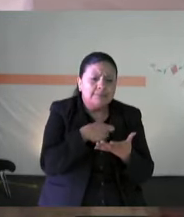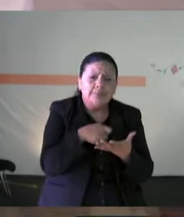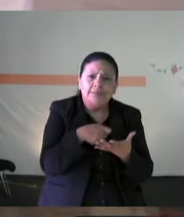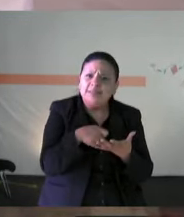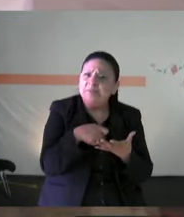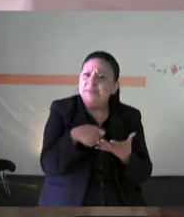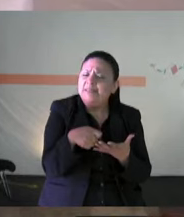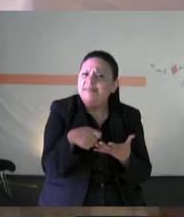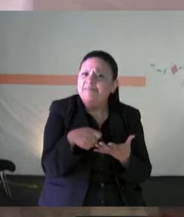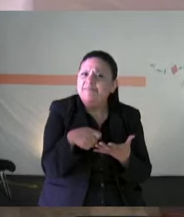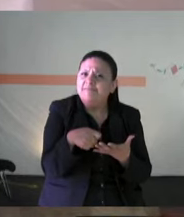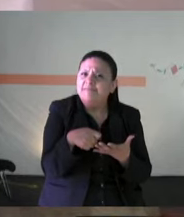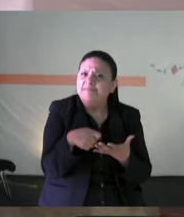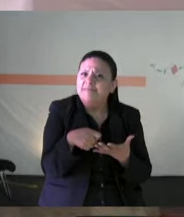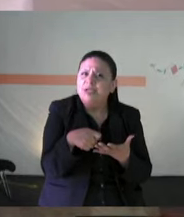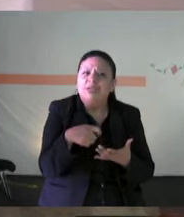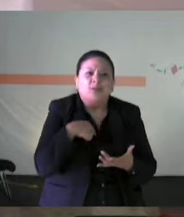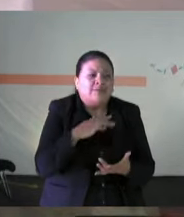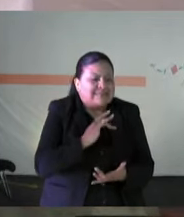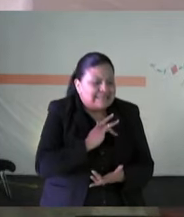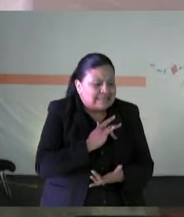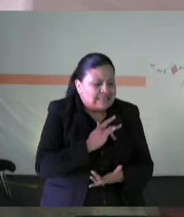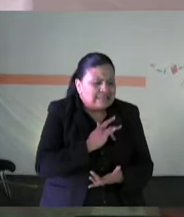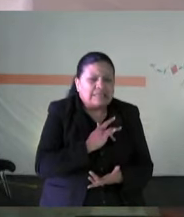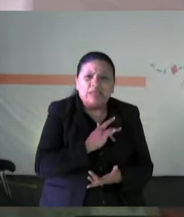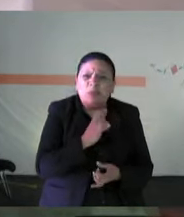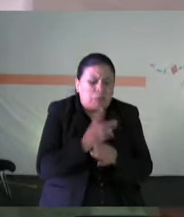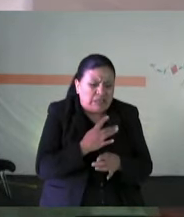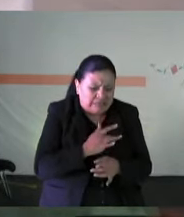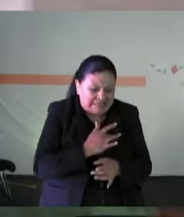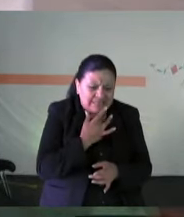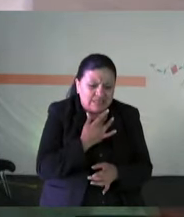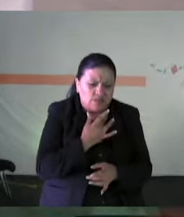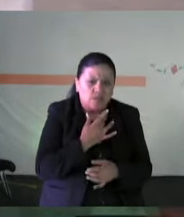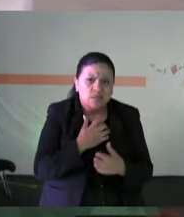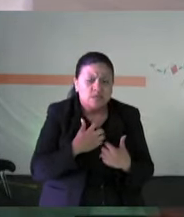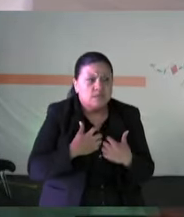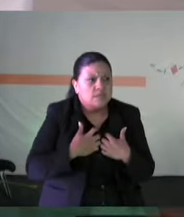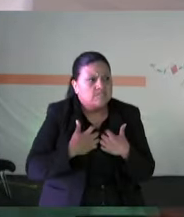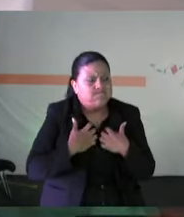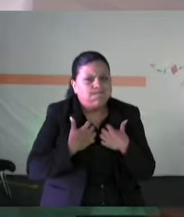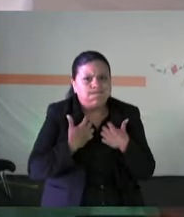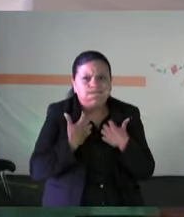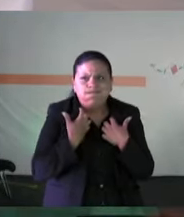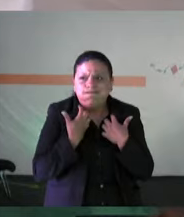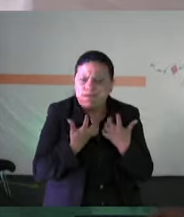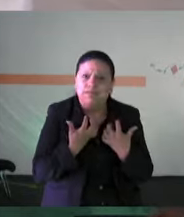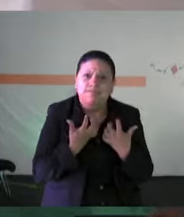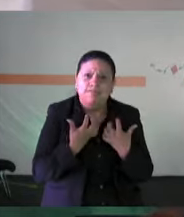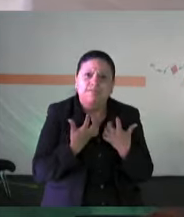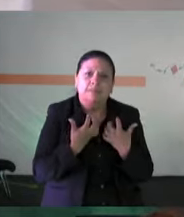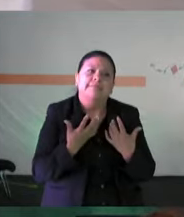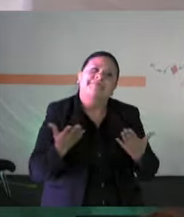y lo único que siento es furia, pues